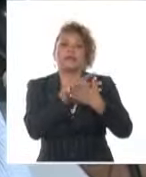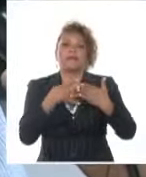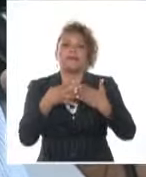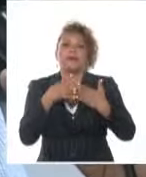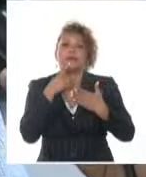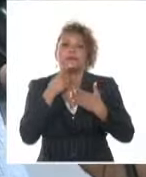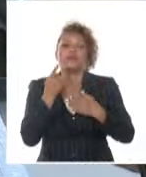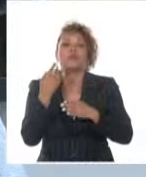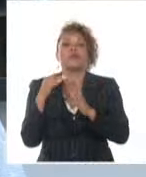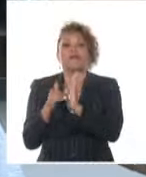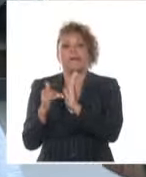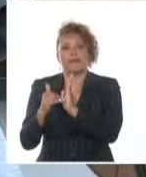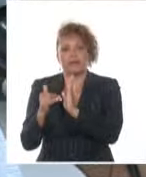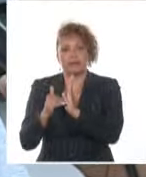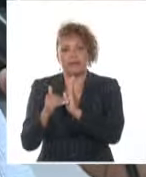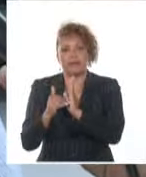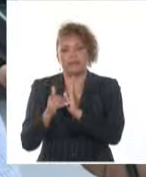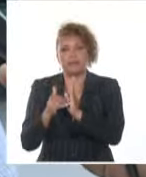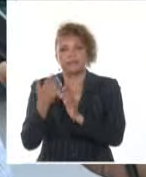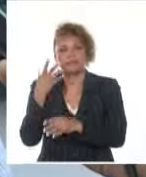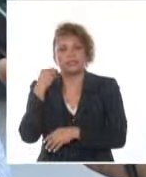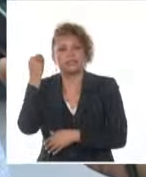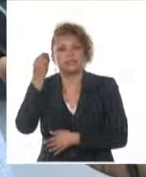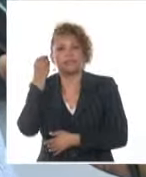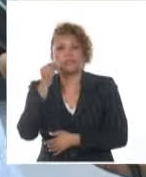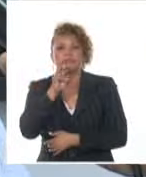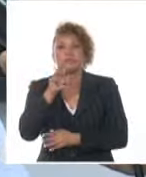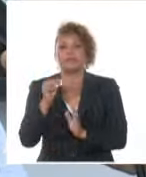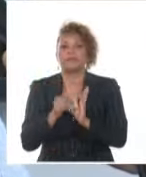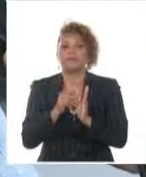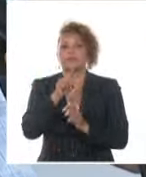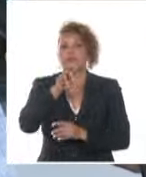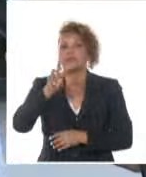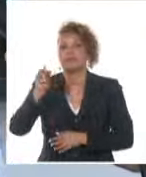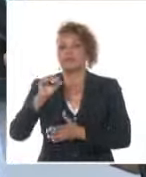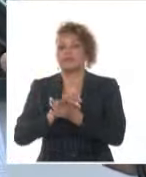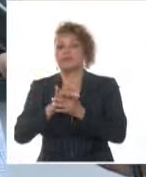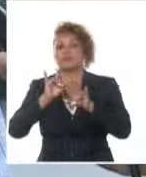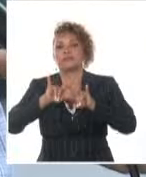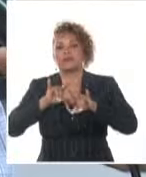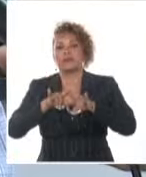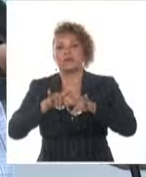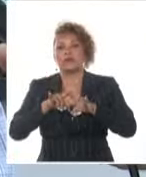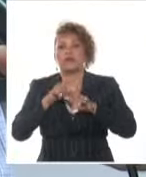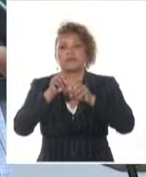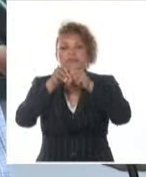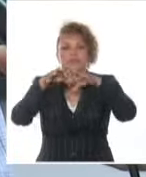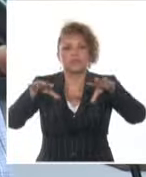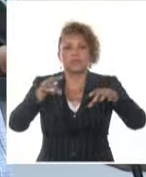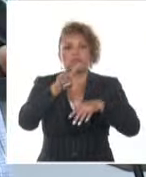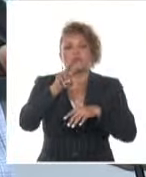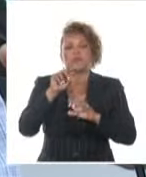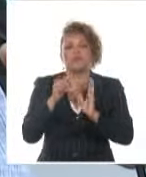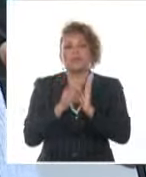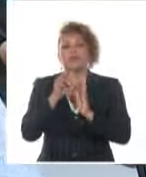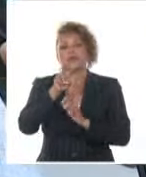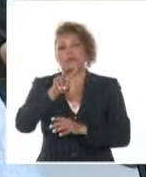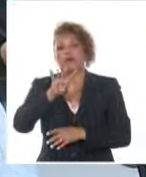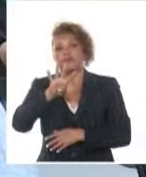del sistema, que estamos estimando que sea 3.130 megawatts, y debemos tener una disponibilidad de 2.405 en ese